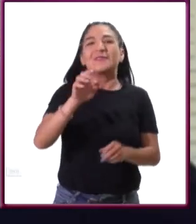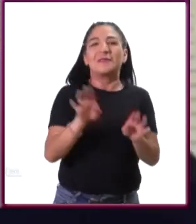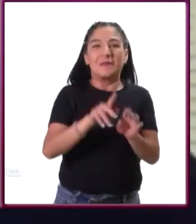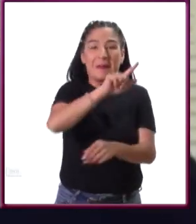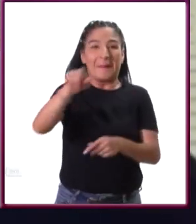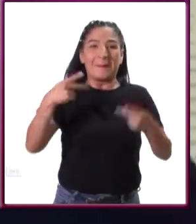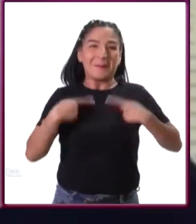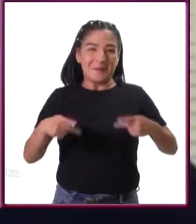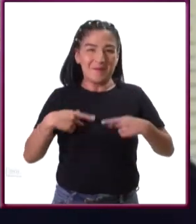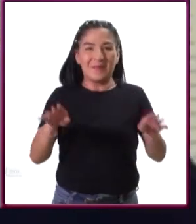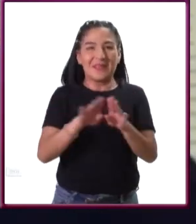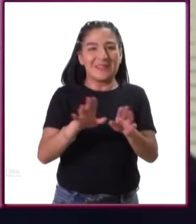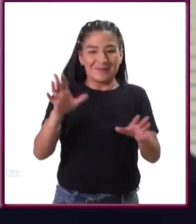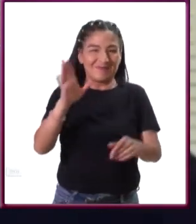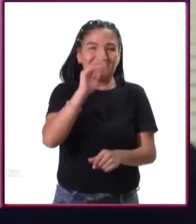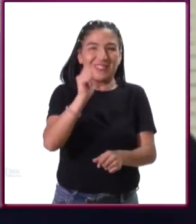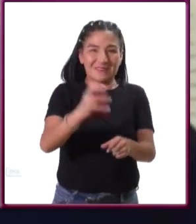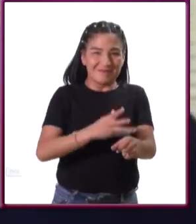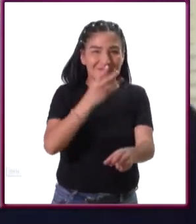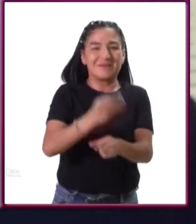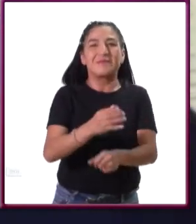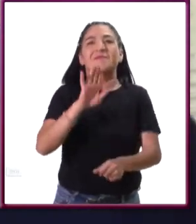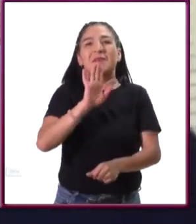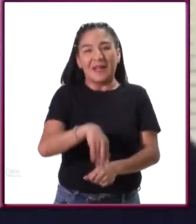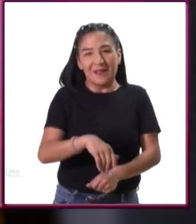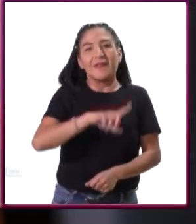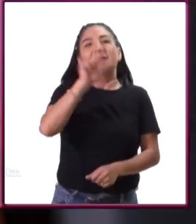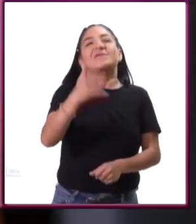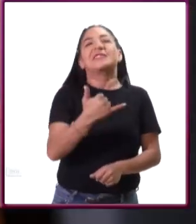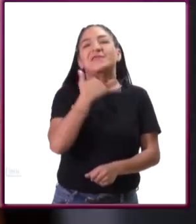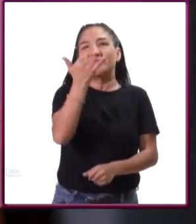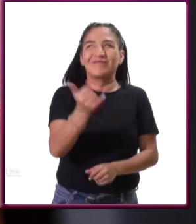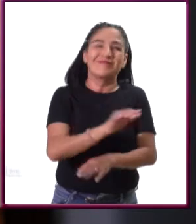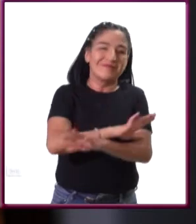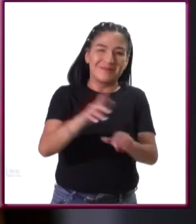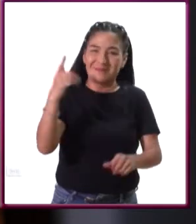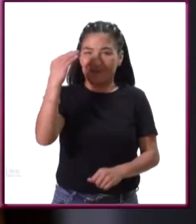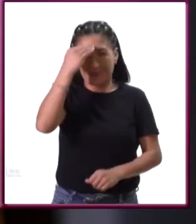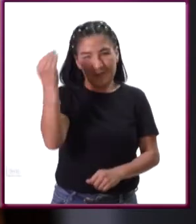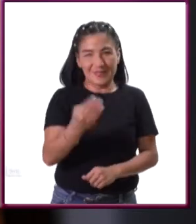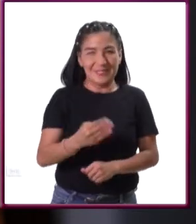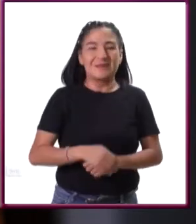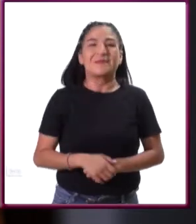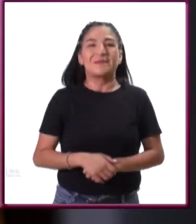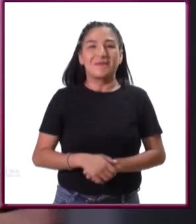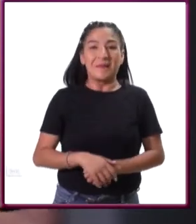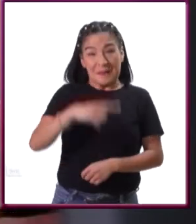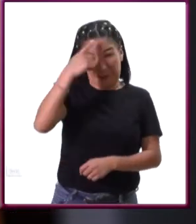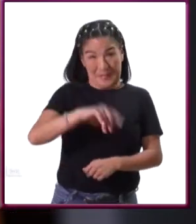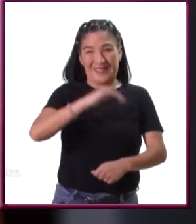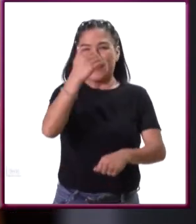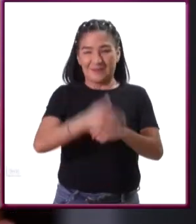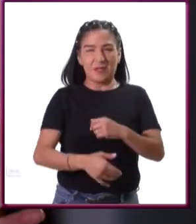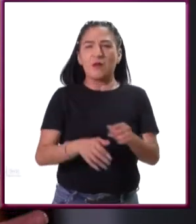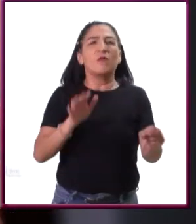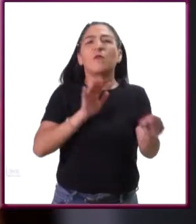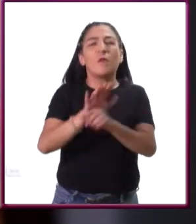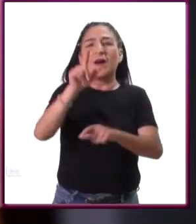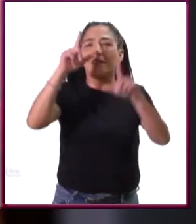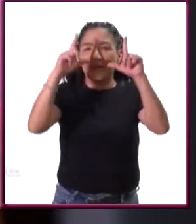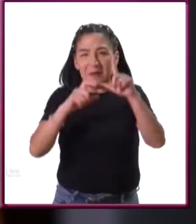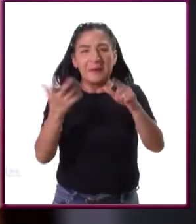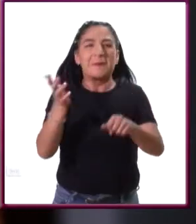sabe resolver de manera correcta y eso puede llevar a errores garrafales. Oye, y ya para terminar, ¿cuál es la fotografía o la